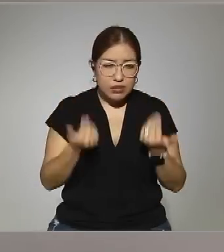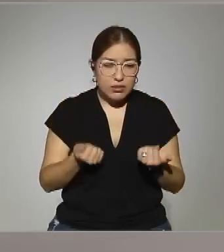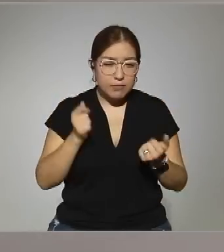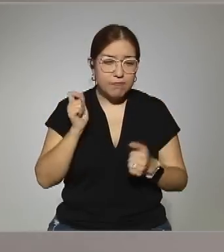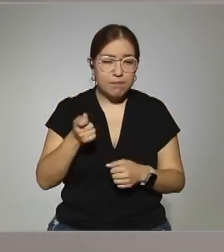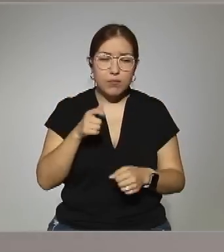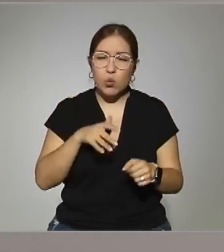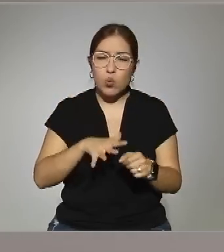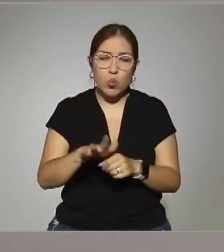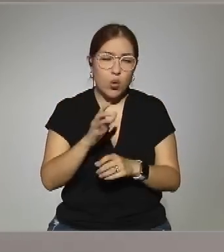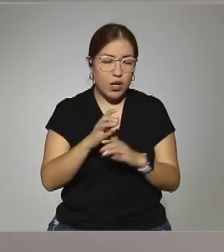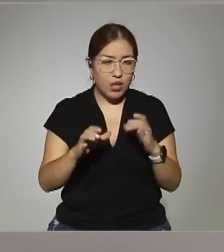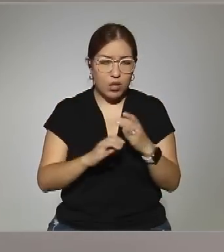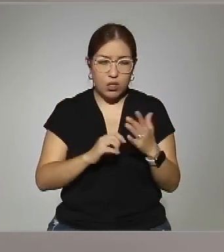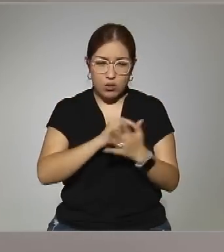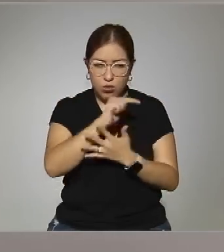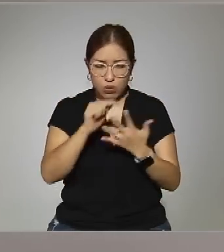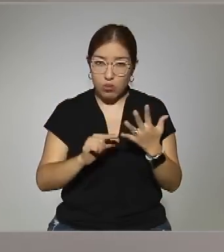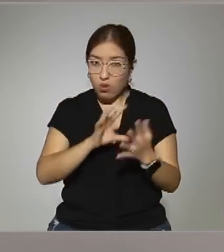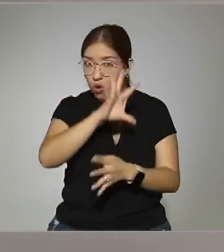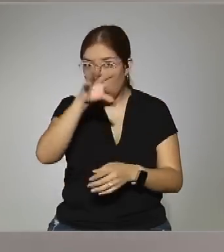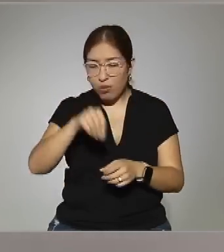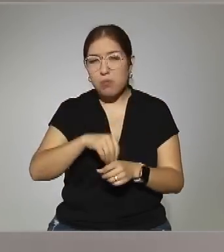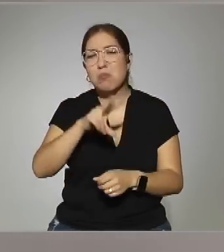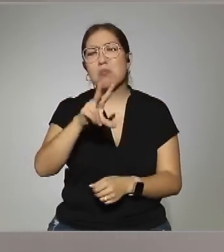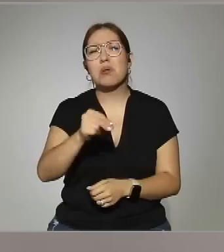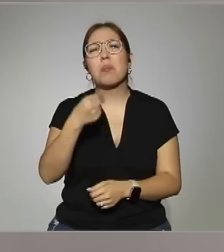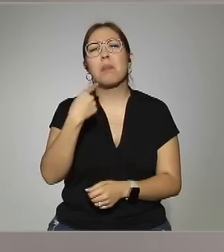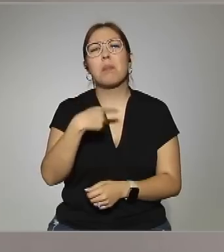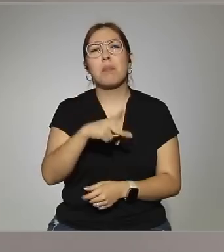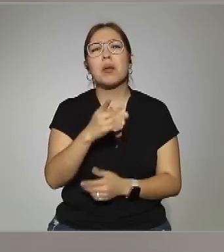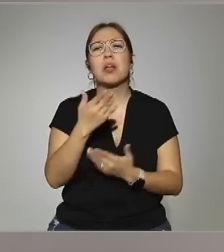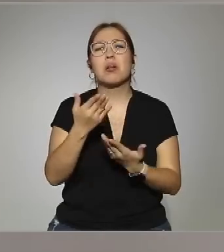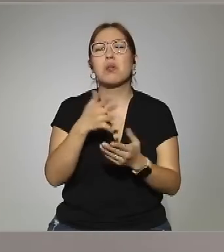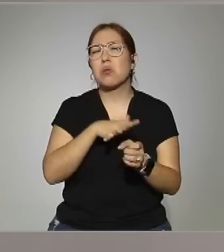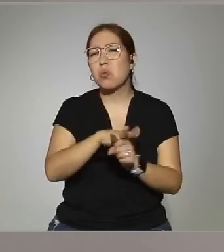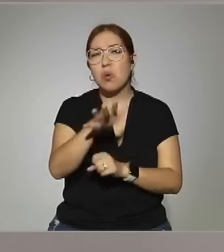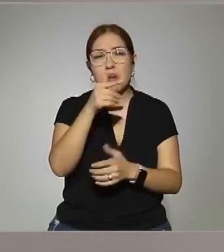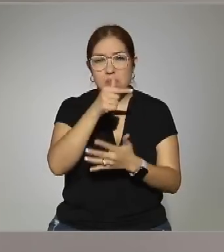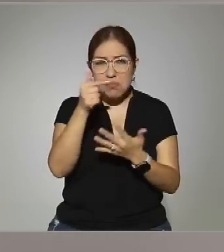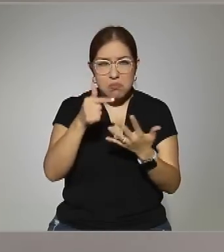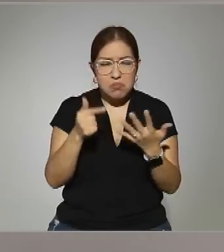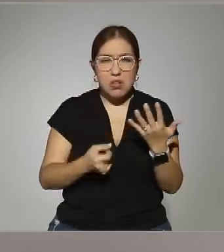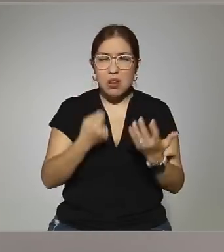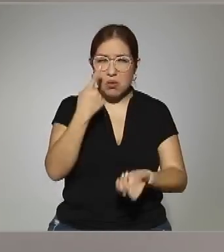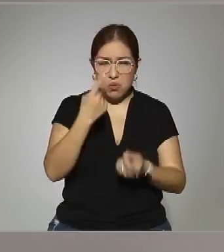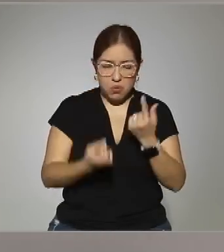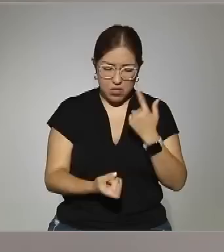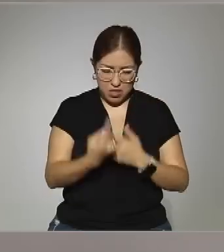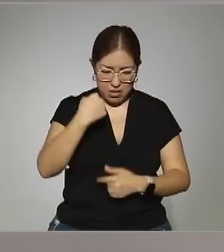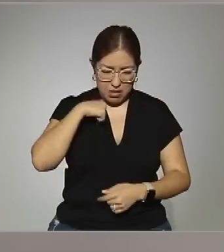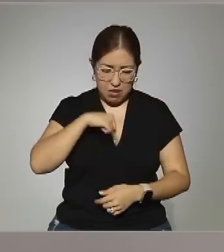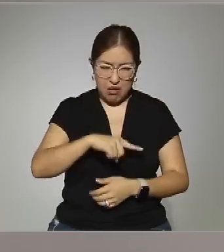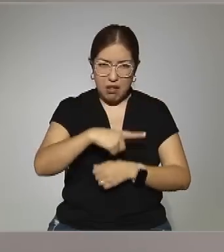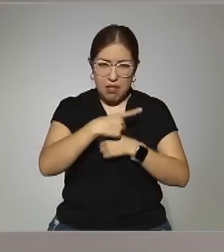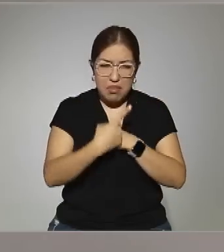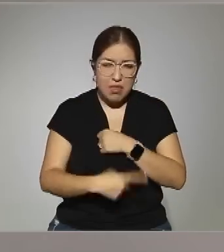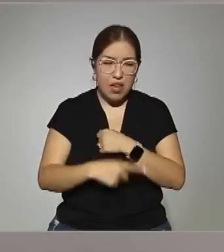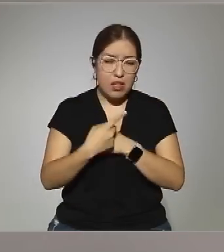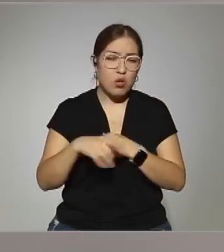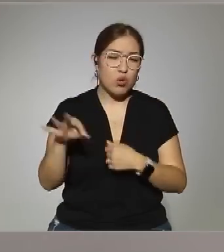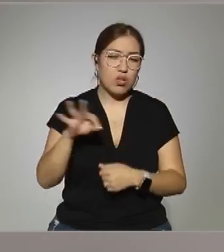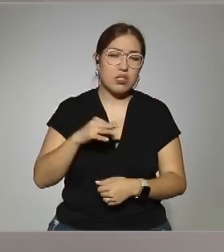algunos elementos, sé que no podemos nombrar todos, pero que pueden haberme producido un daño emocional? O sea, ¿qué cosas me pudieron haber pasado de